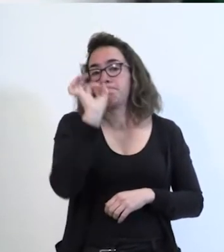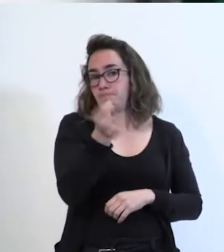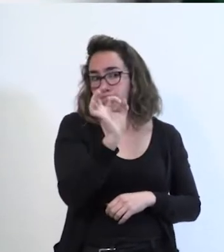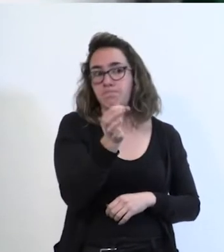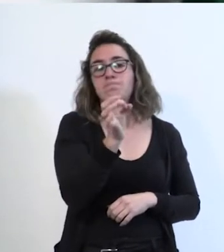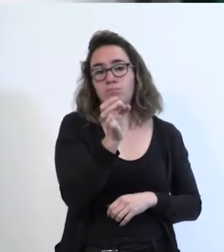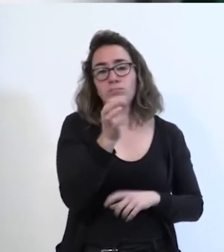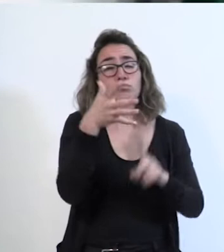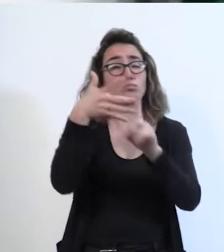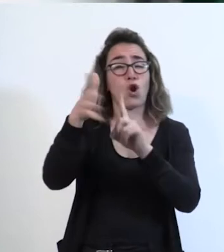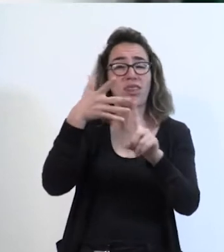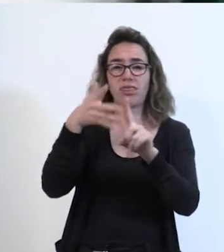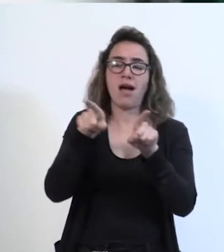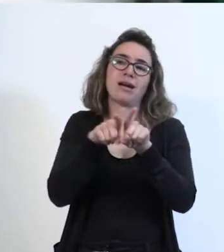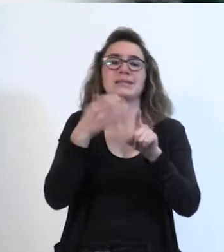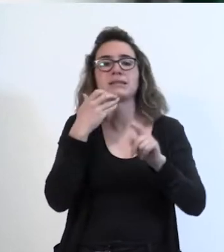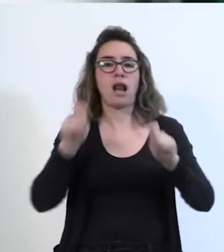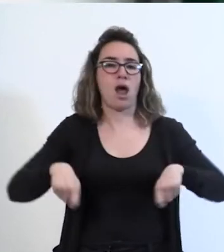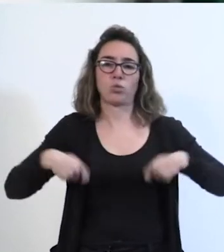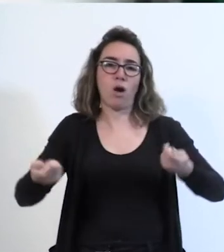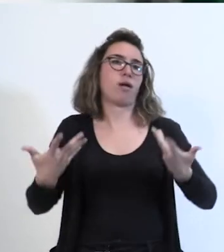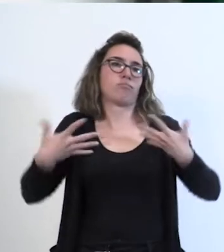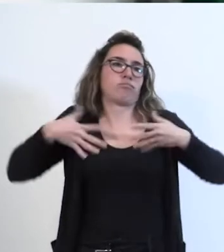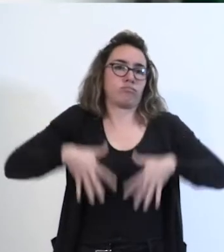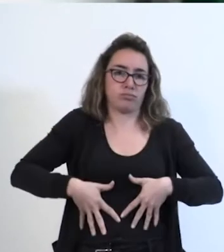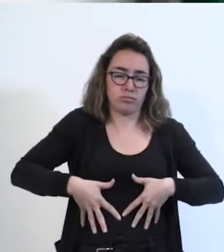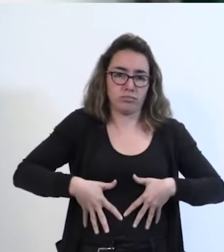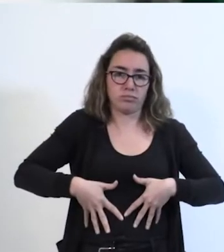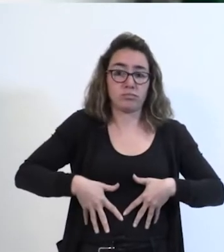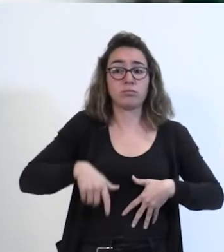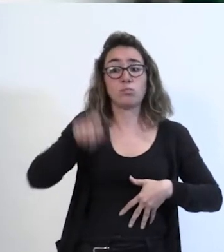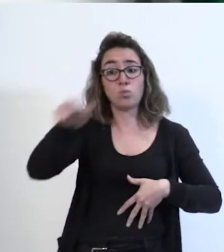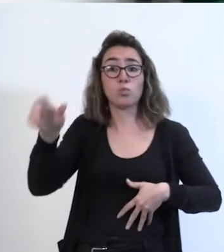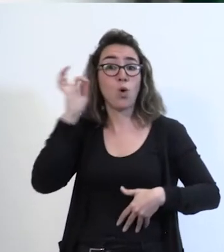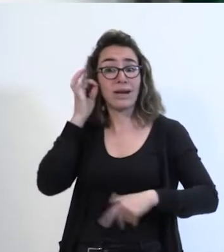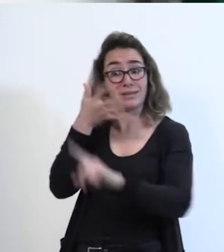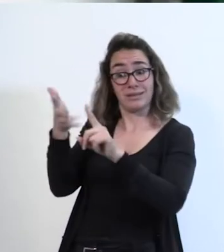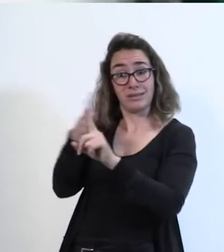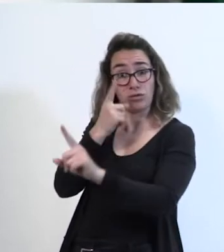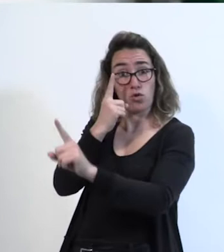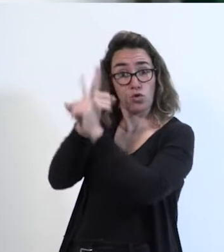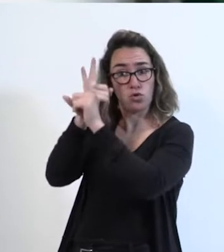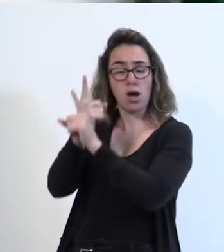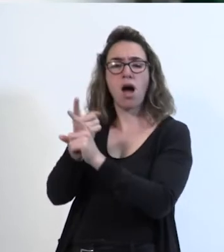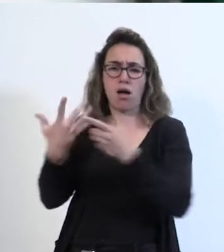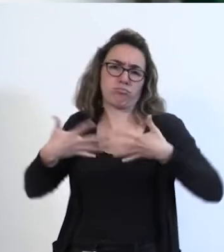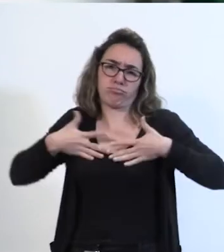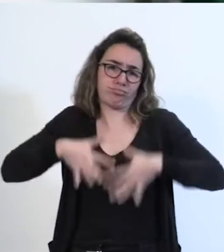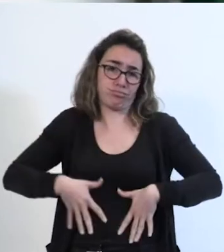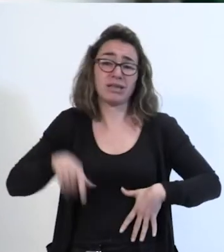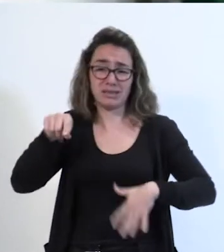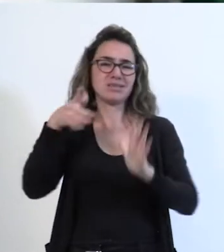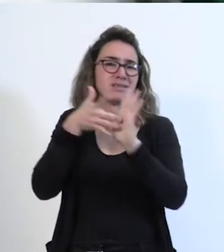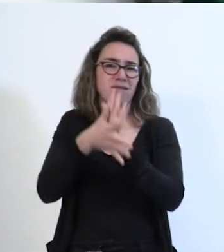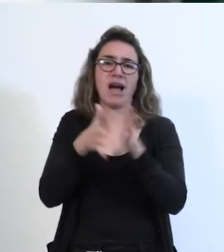la violencia naturalizada, la violencia contra las mujeres naturalizada es un problema estructural.